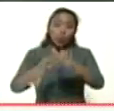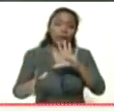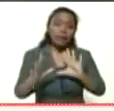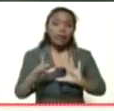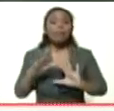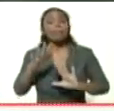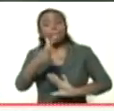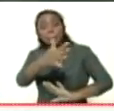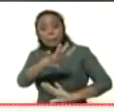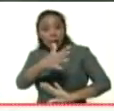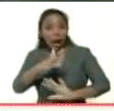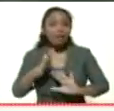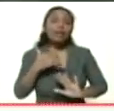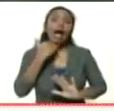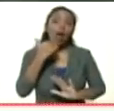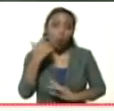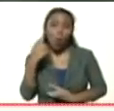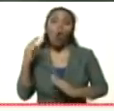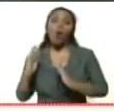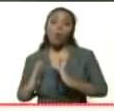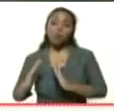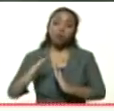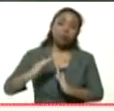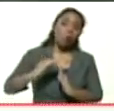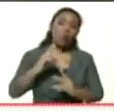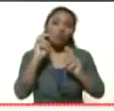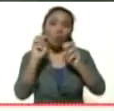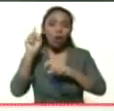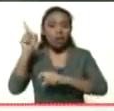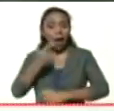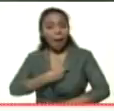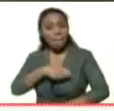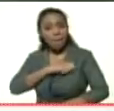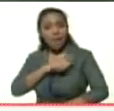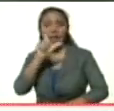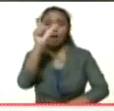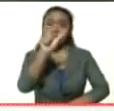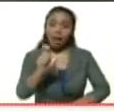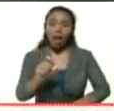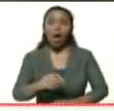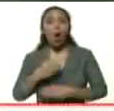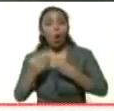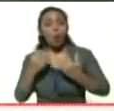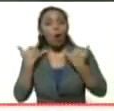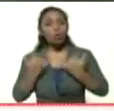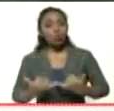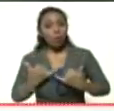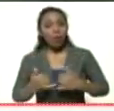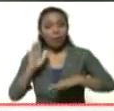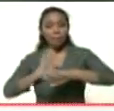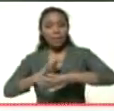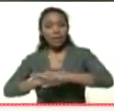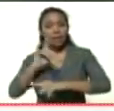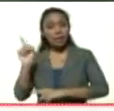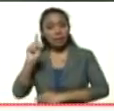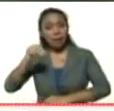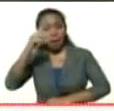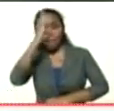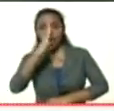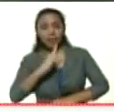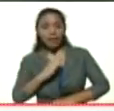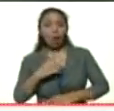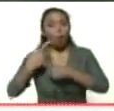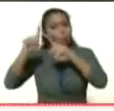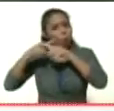que hubiera un descenso en el número nuevo de casos en España y en Italia, como actualmente pasa en Brasil, entre otras